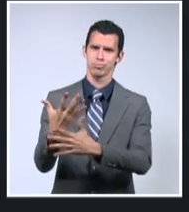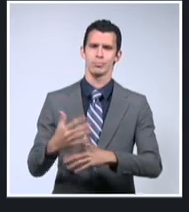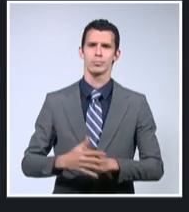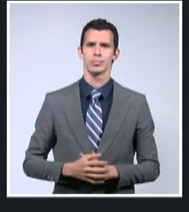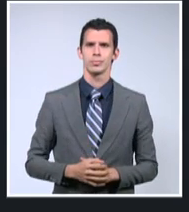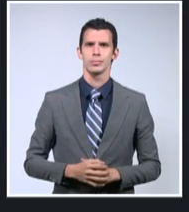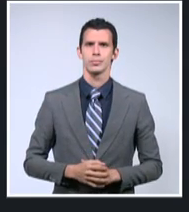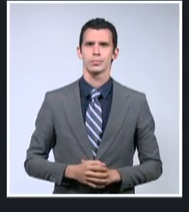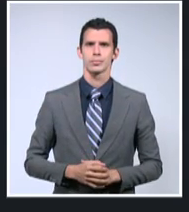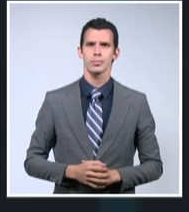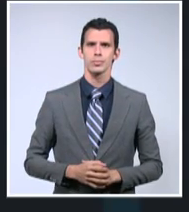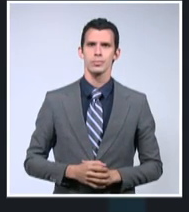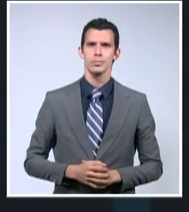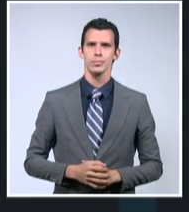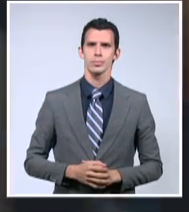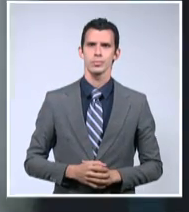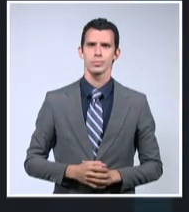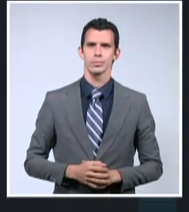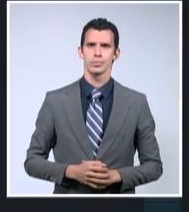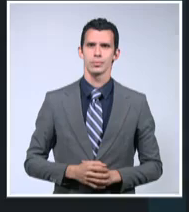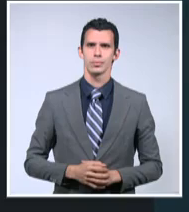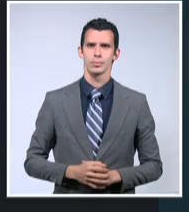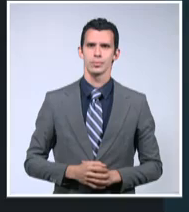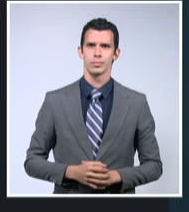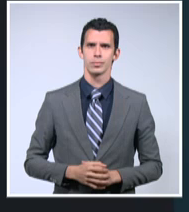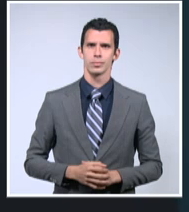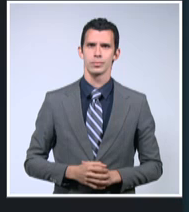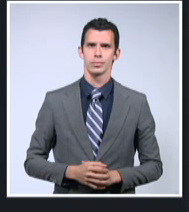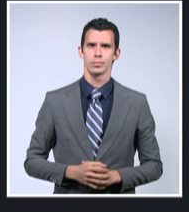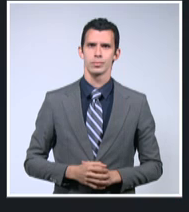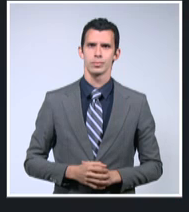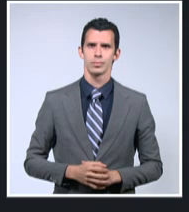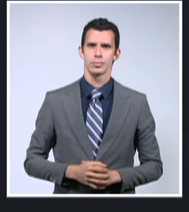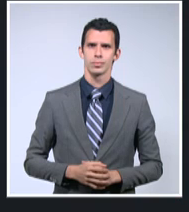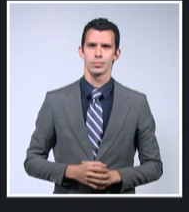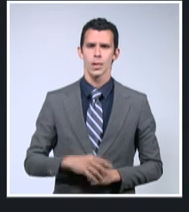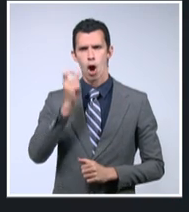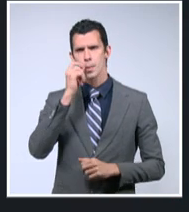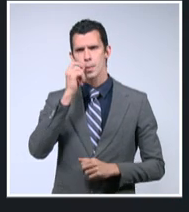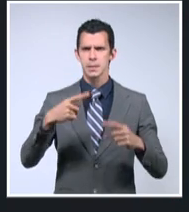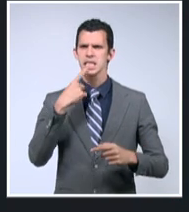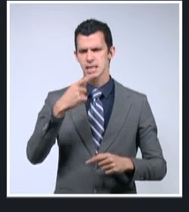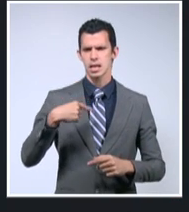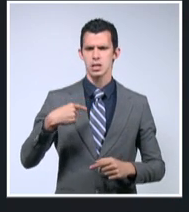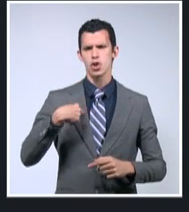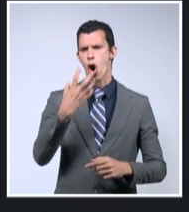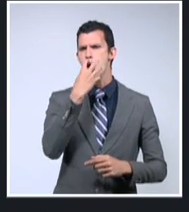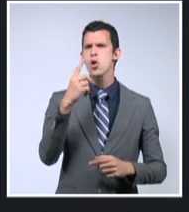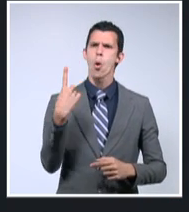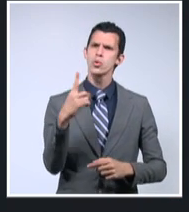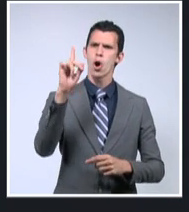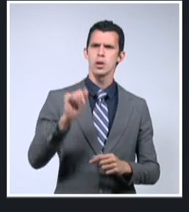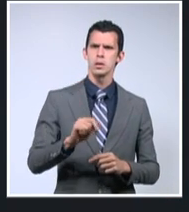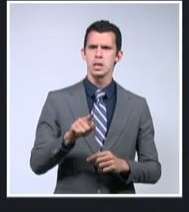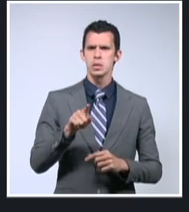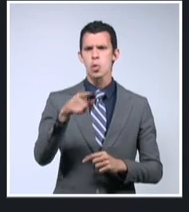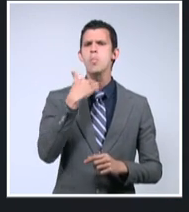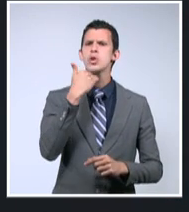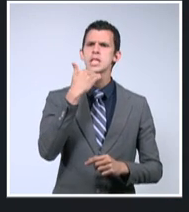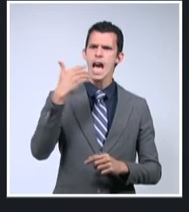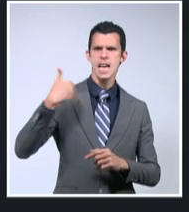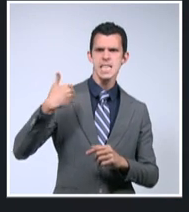actos de desobediencia y provocación. Yo soy el lobo solitario, así que sígueme haciendo acoso para que tú la te vas a explotar.